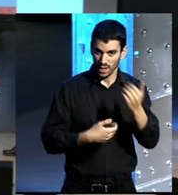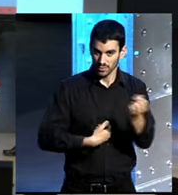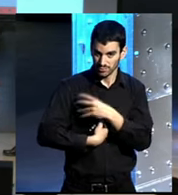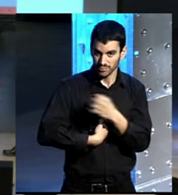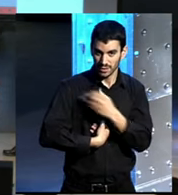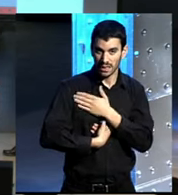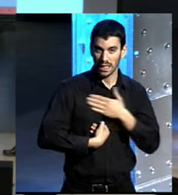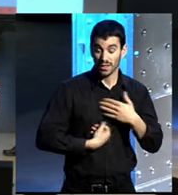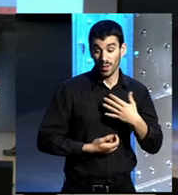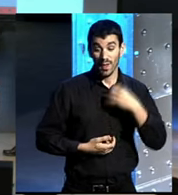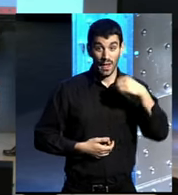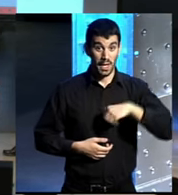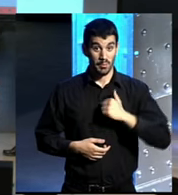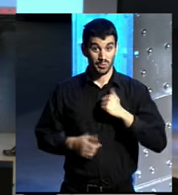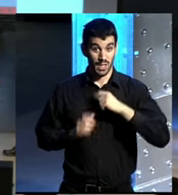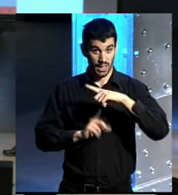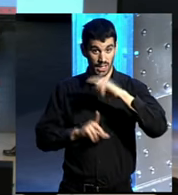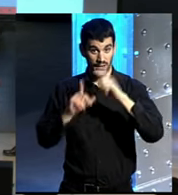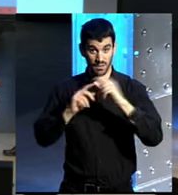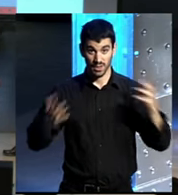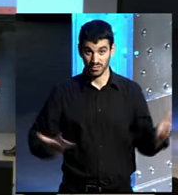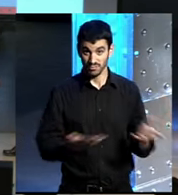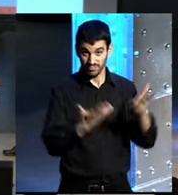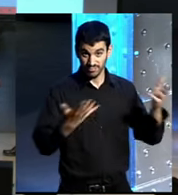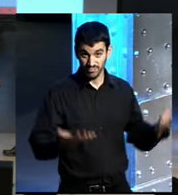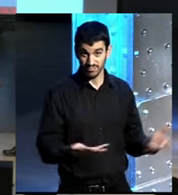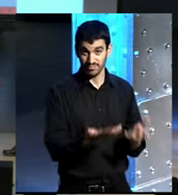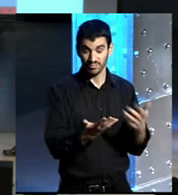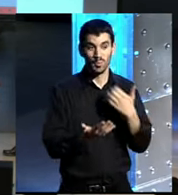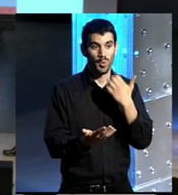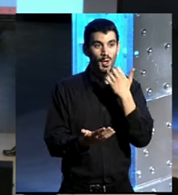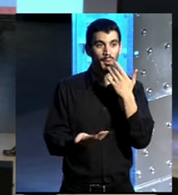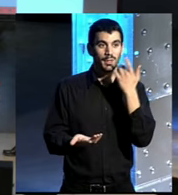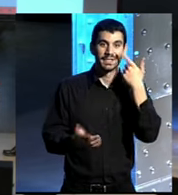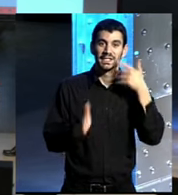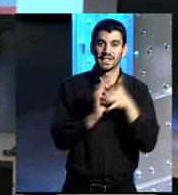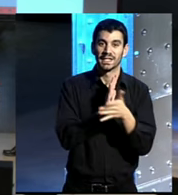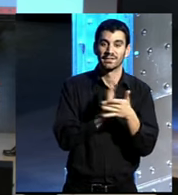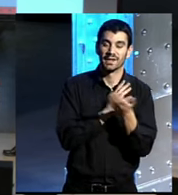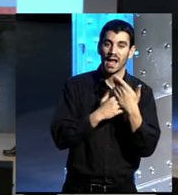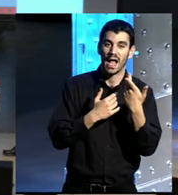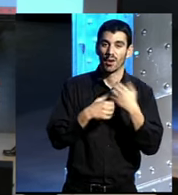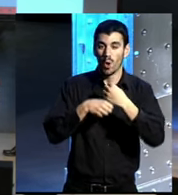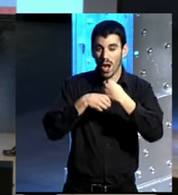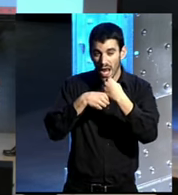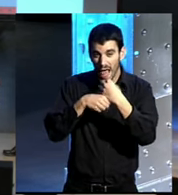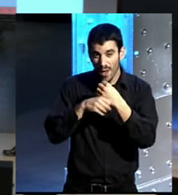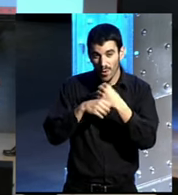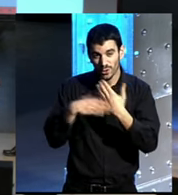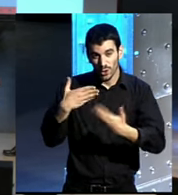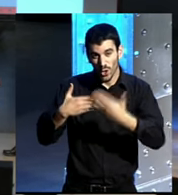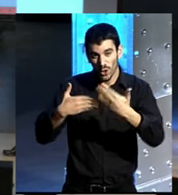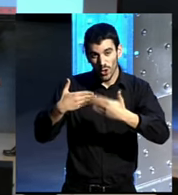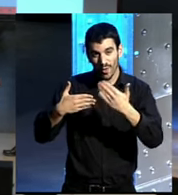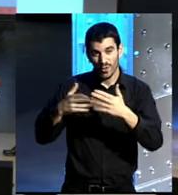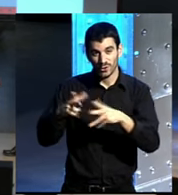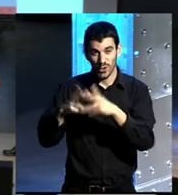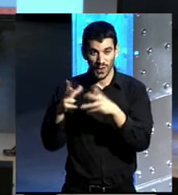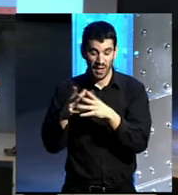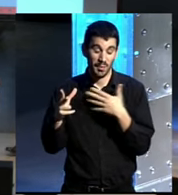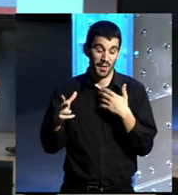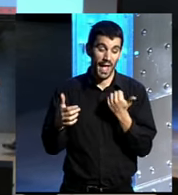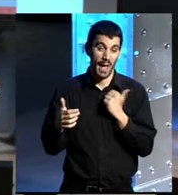impulsar Telefónica desde pues, no sé, un laboratorio de innovación social y inventarse este proyecto.